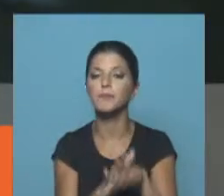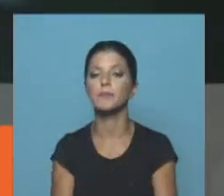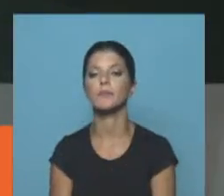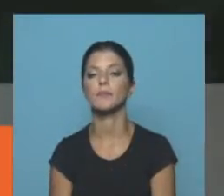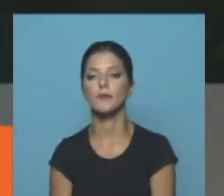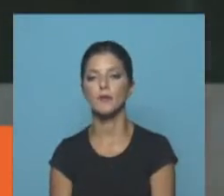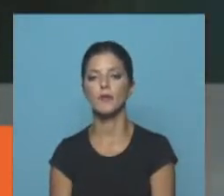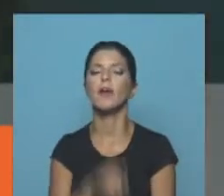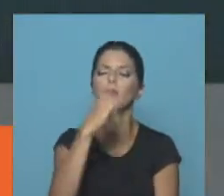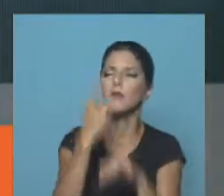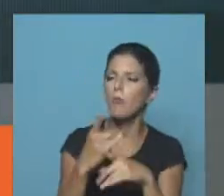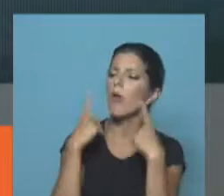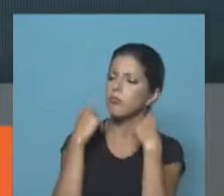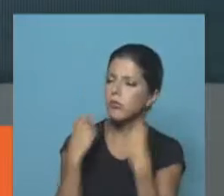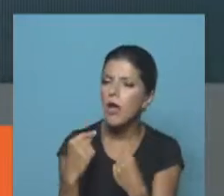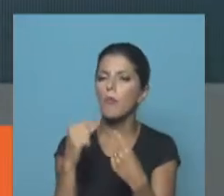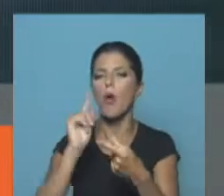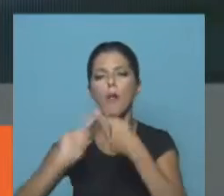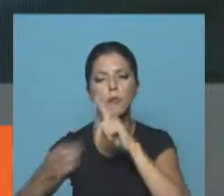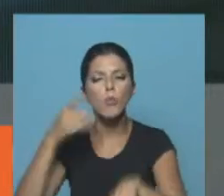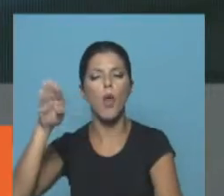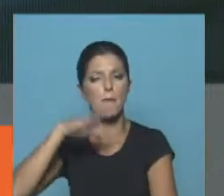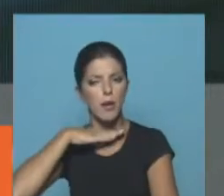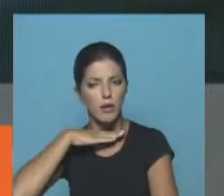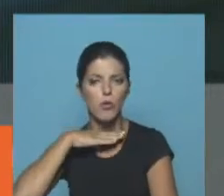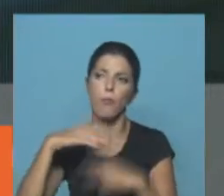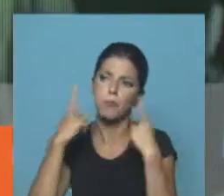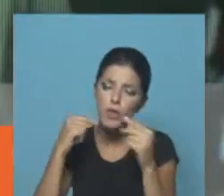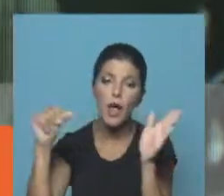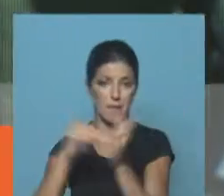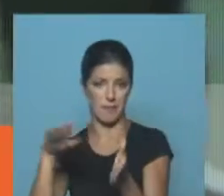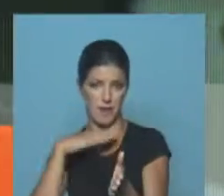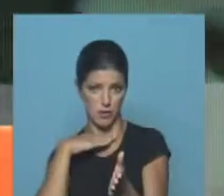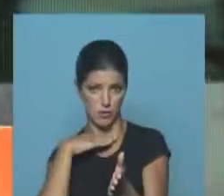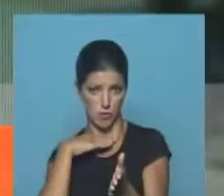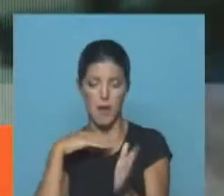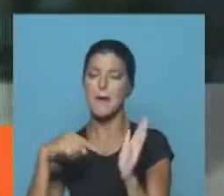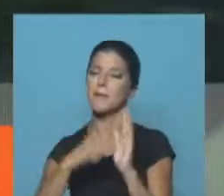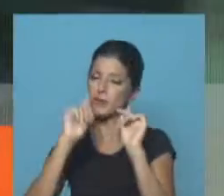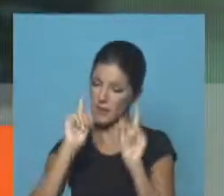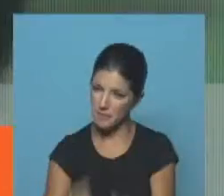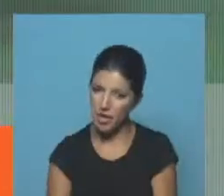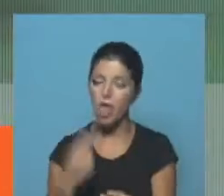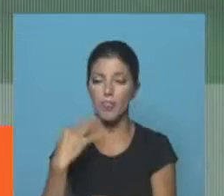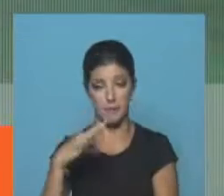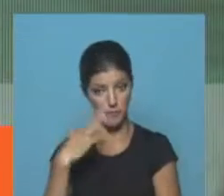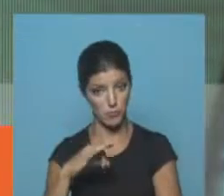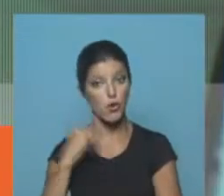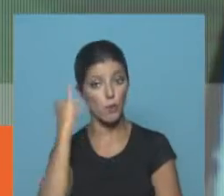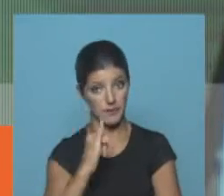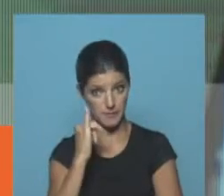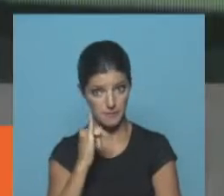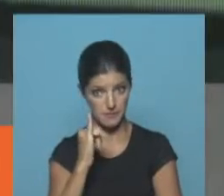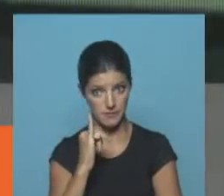Criticando a México, criticando las relaciones con México, etc. Pero por otro lado también hay que decir que hay claras señales de que por debajo del agua, en la